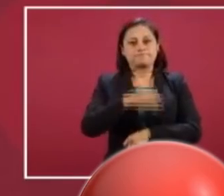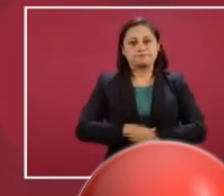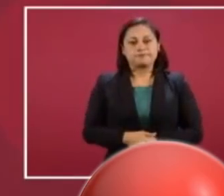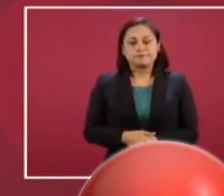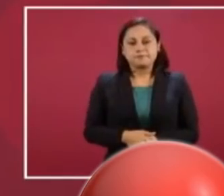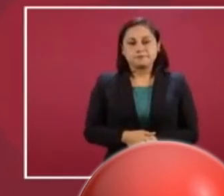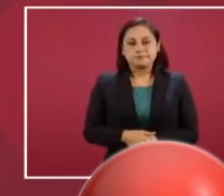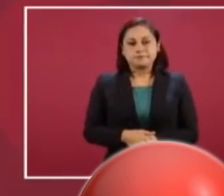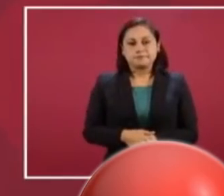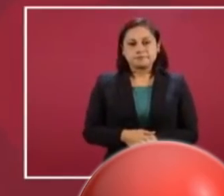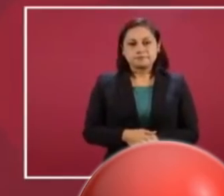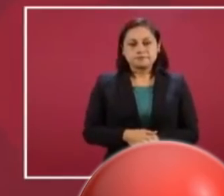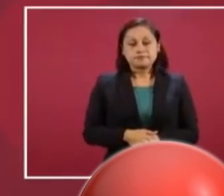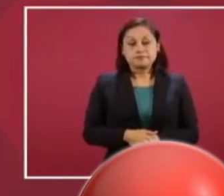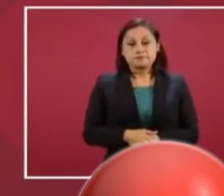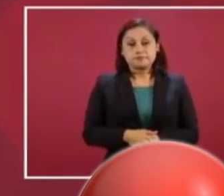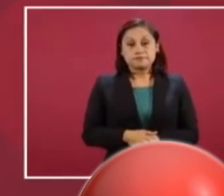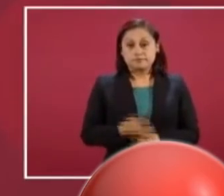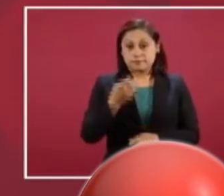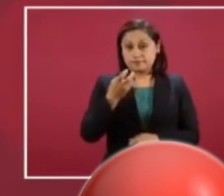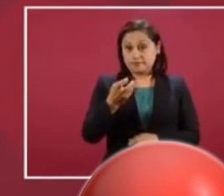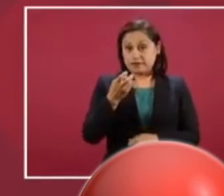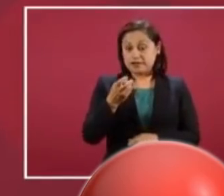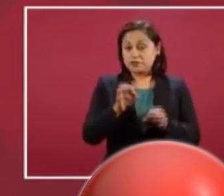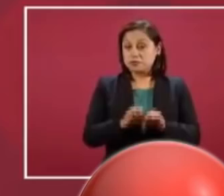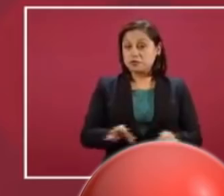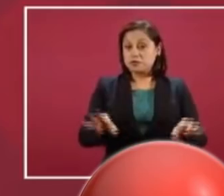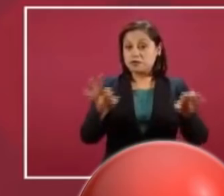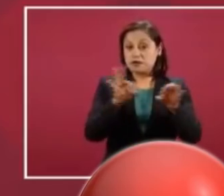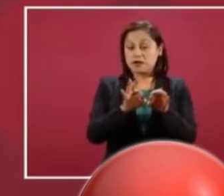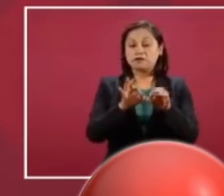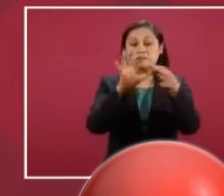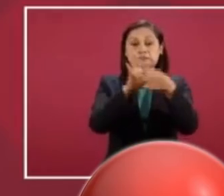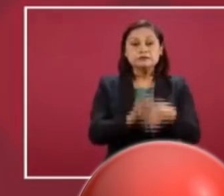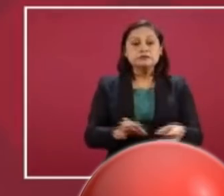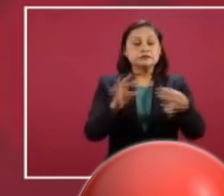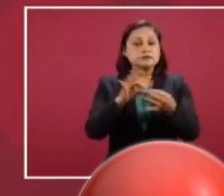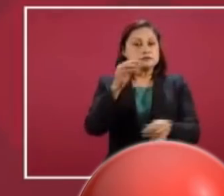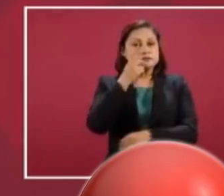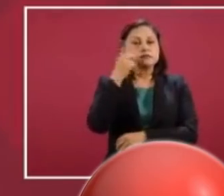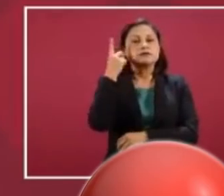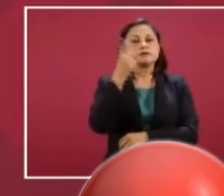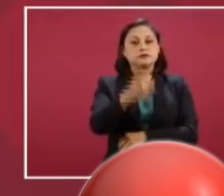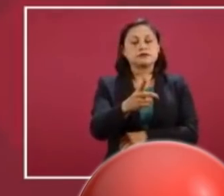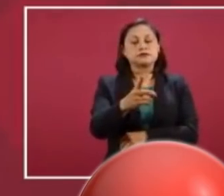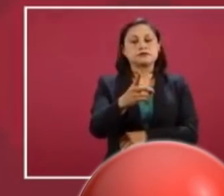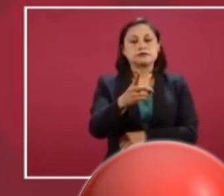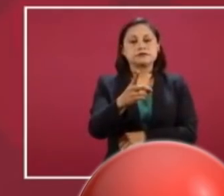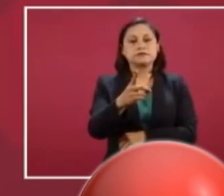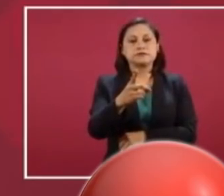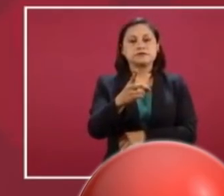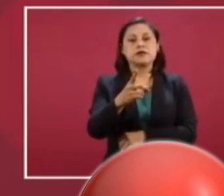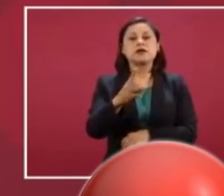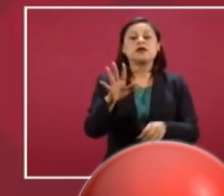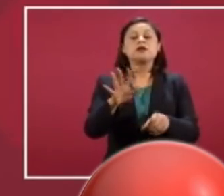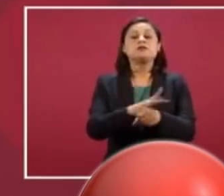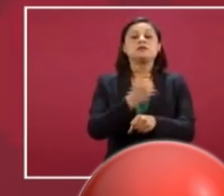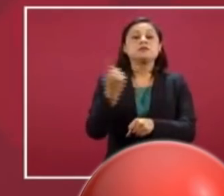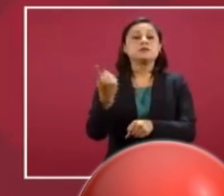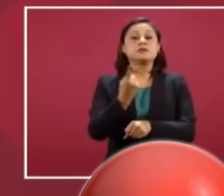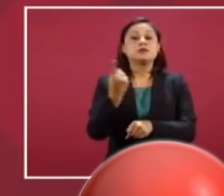Esto es importante de destacar. Nos han informado